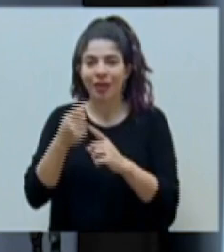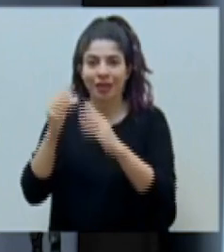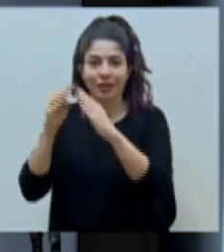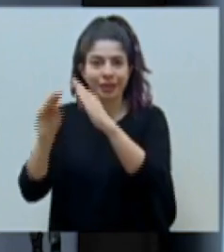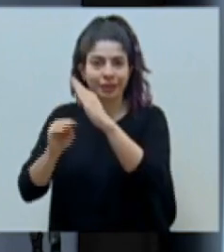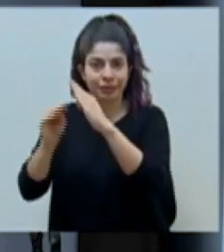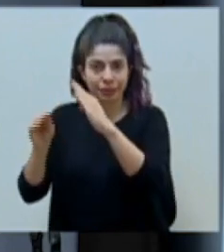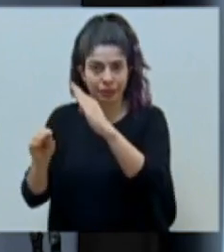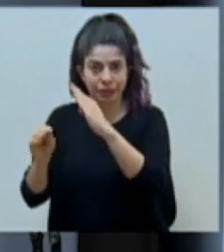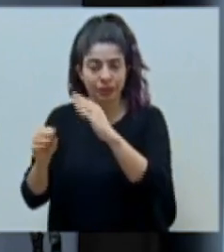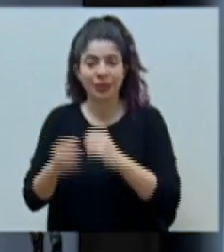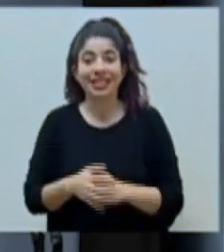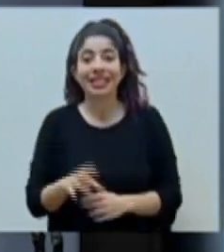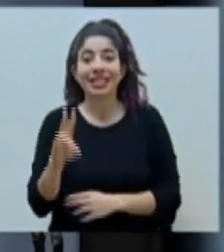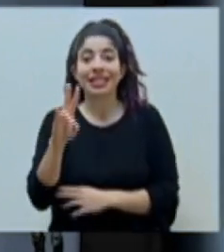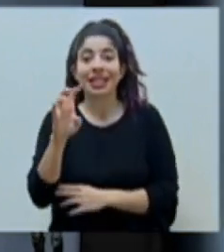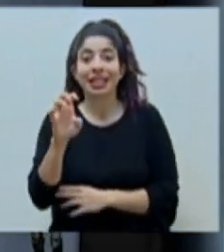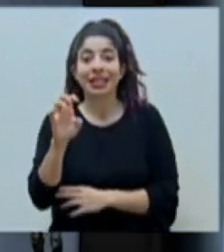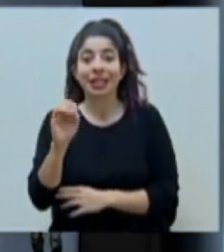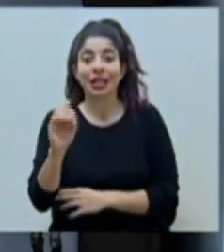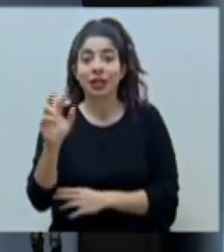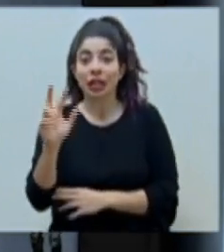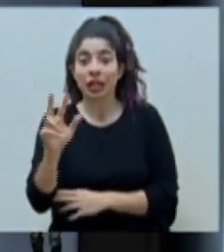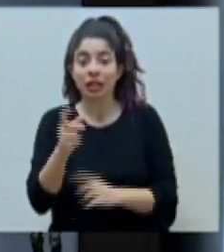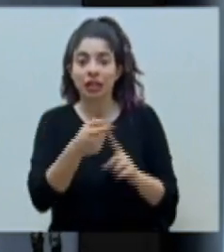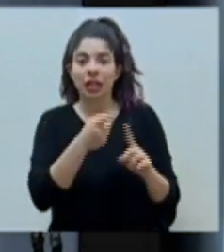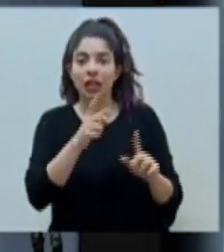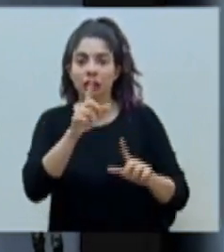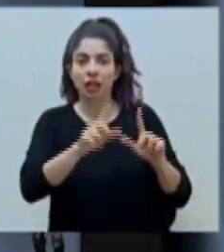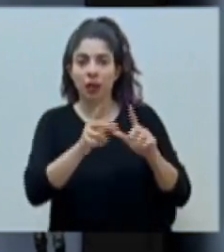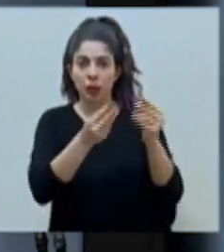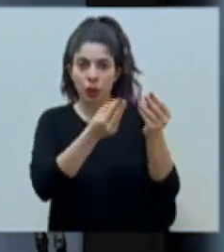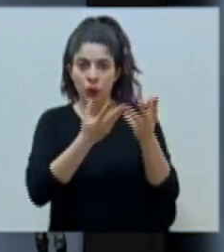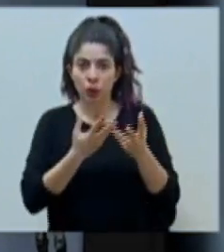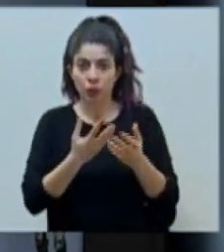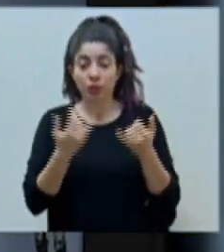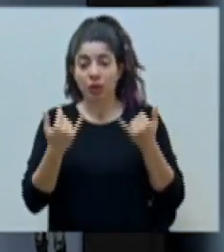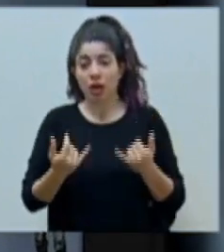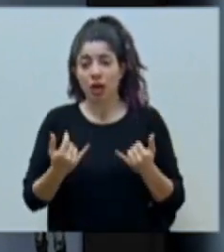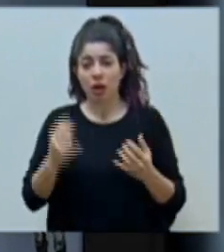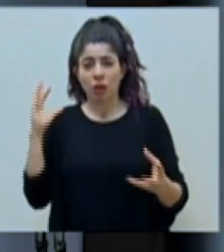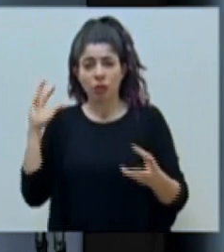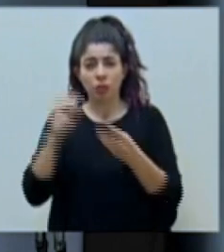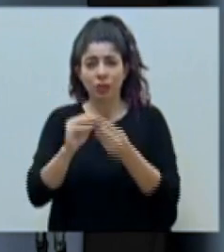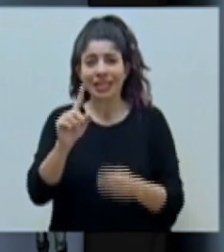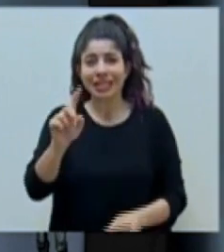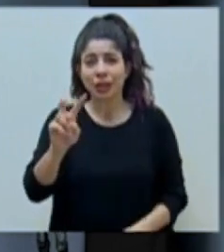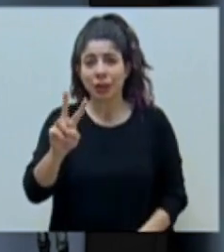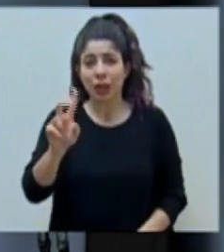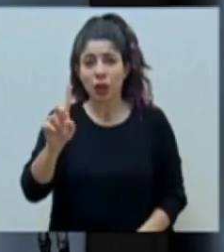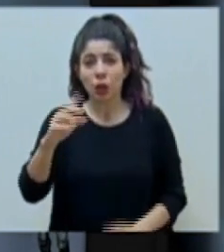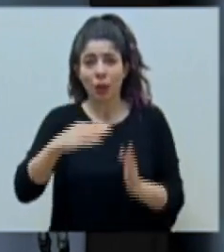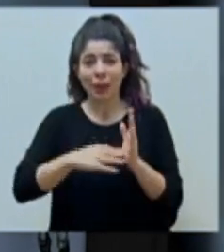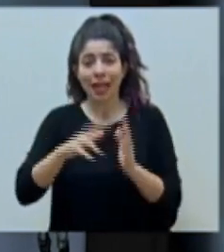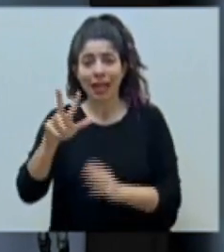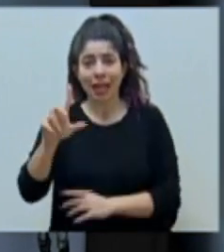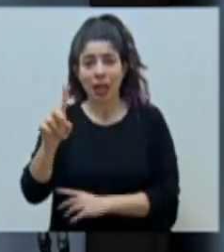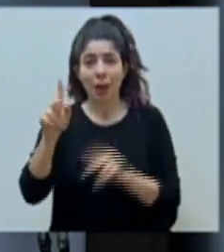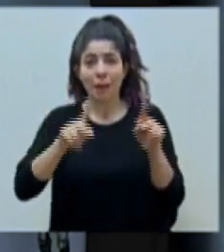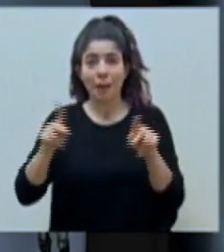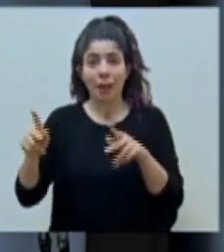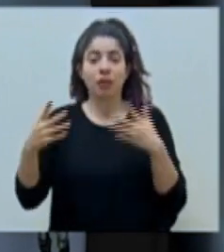nexo epidemiológico y 703 por laboratorio. Se contabilizan 121.031